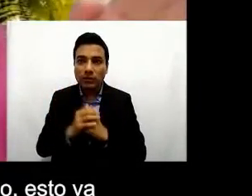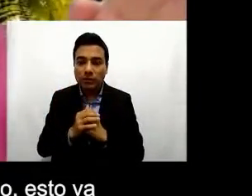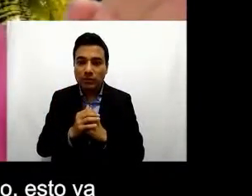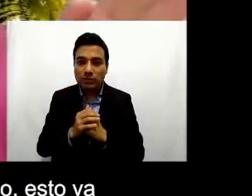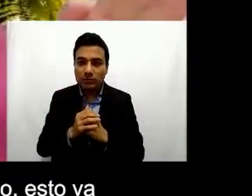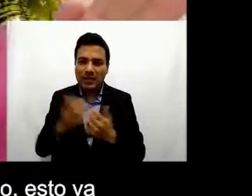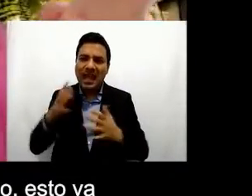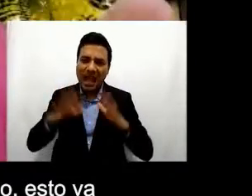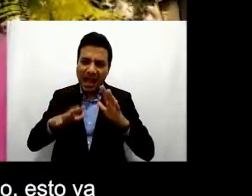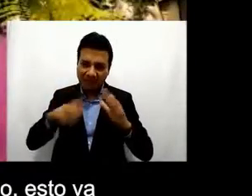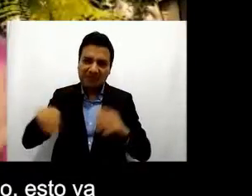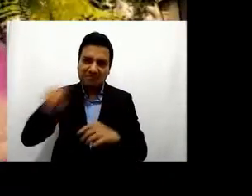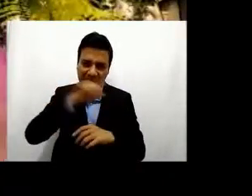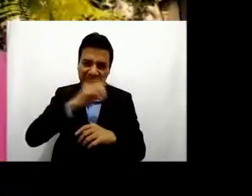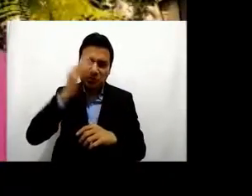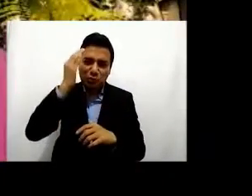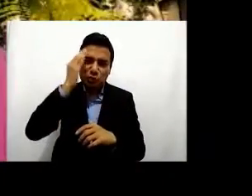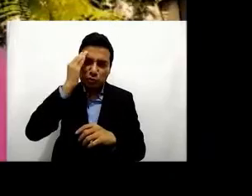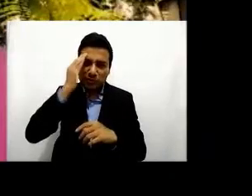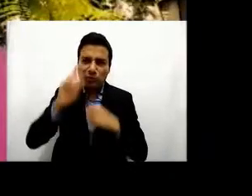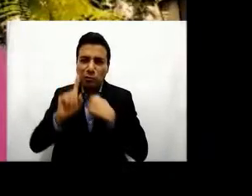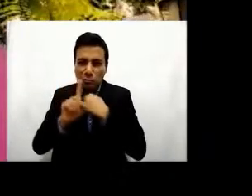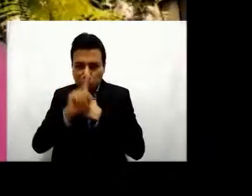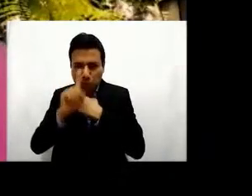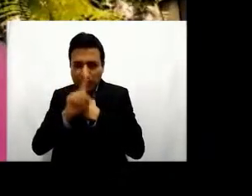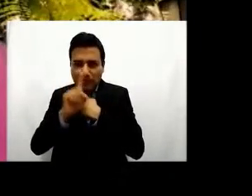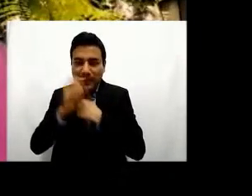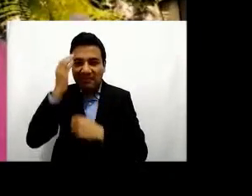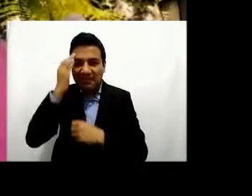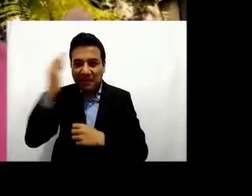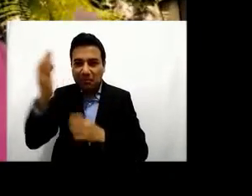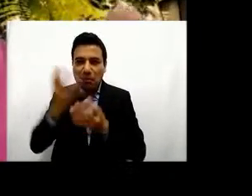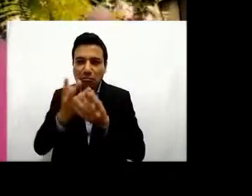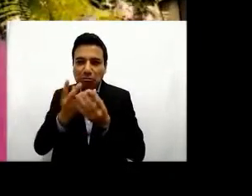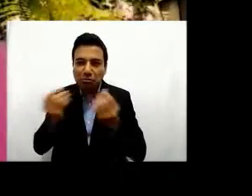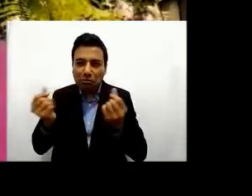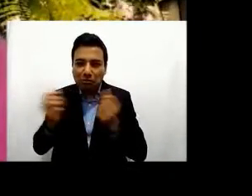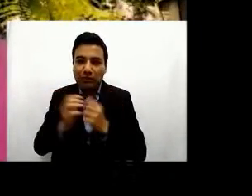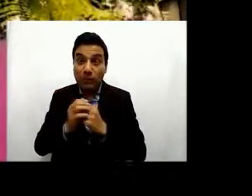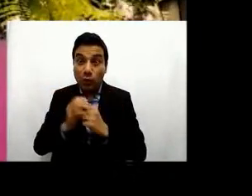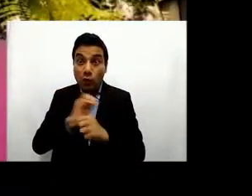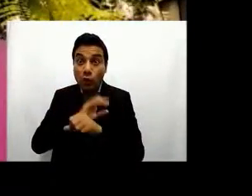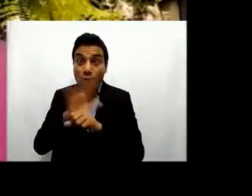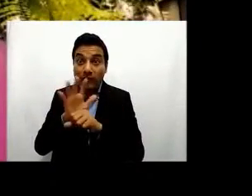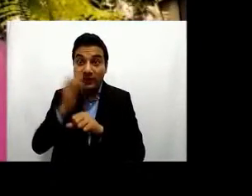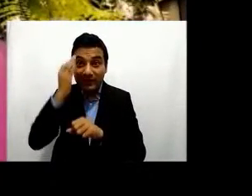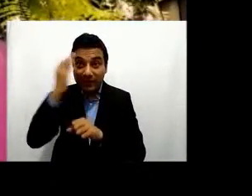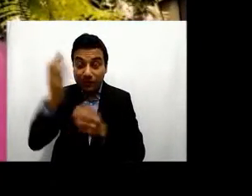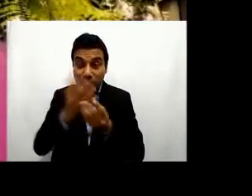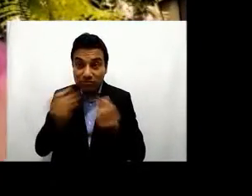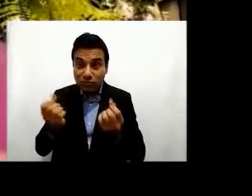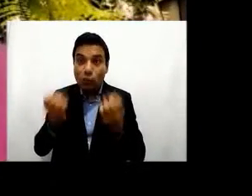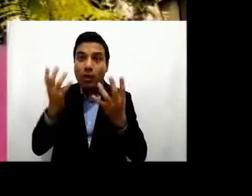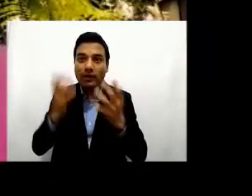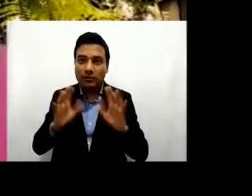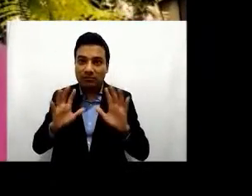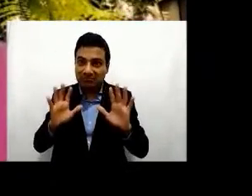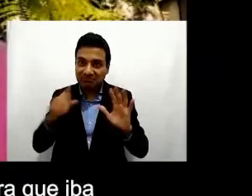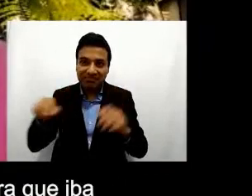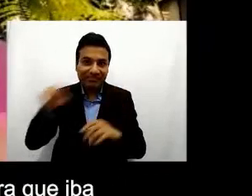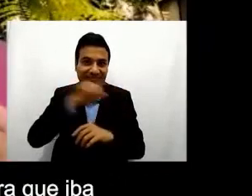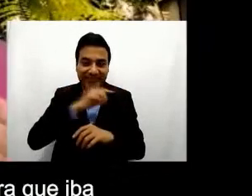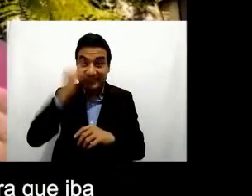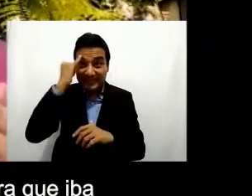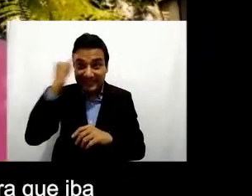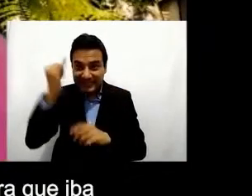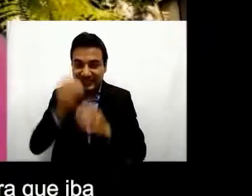esto va a durar tanto tiempo, y ahora no se sabía. Entonces fue un proceso de innovación continuo, y les decía que fue